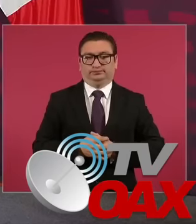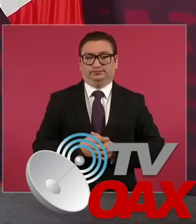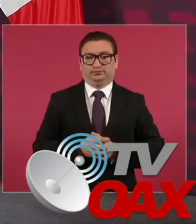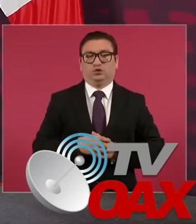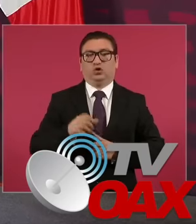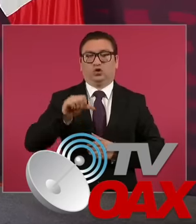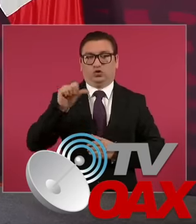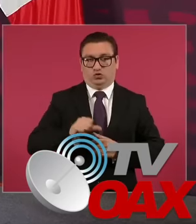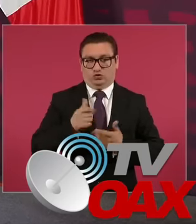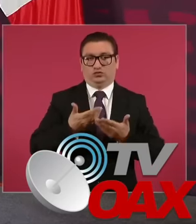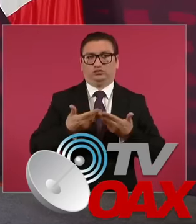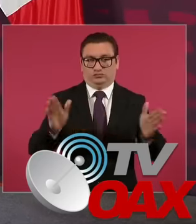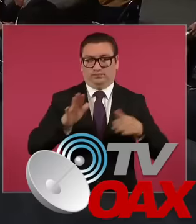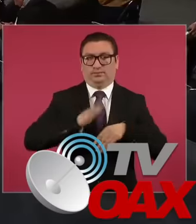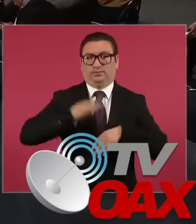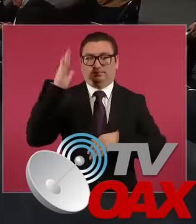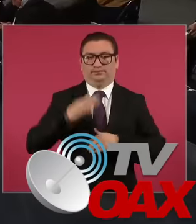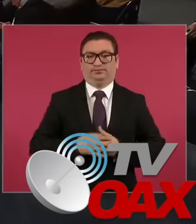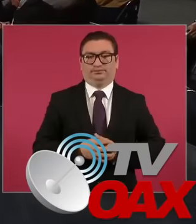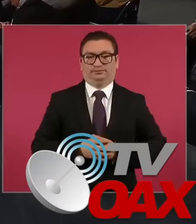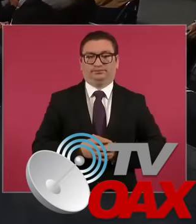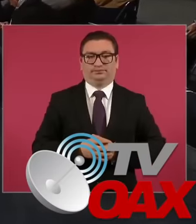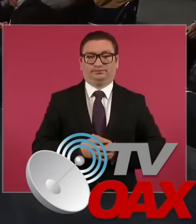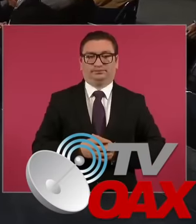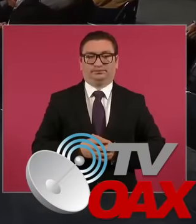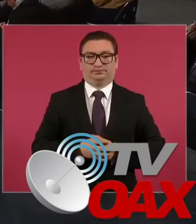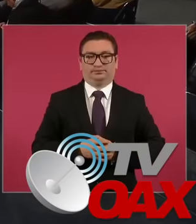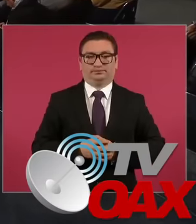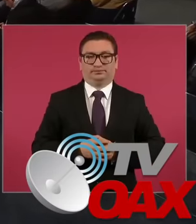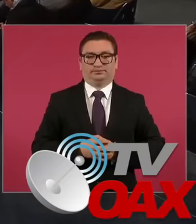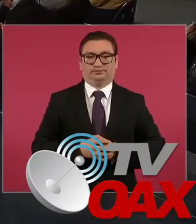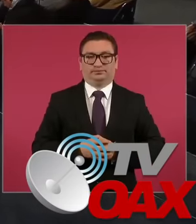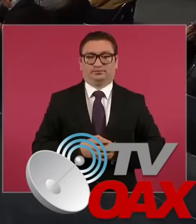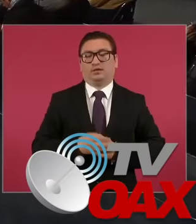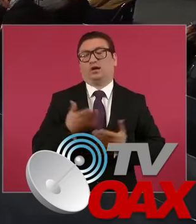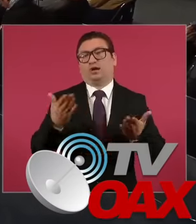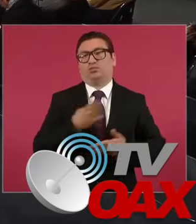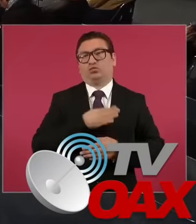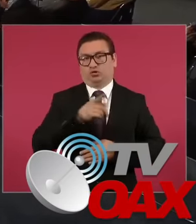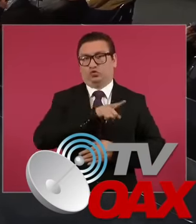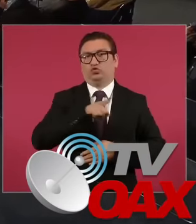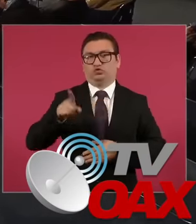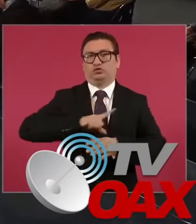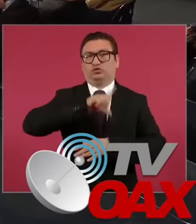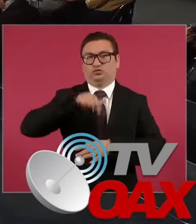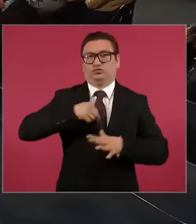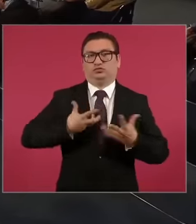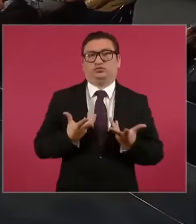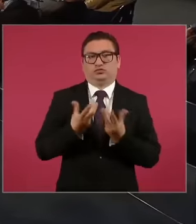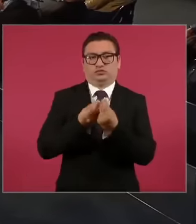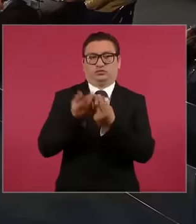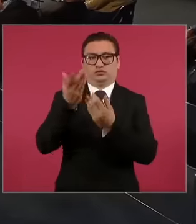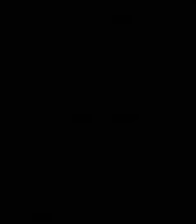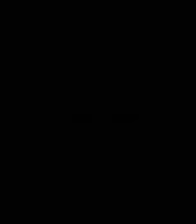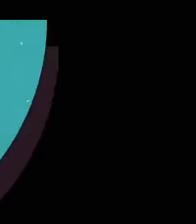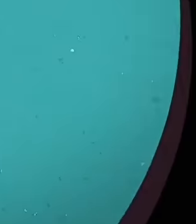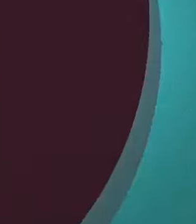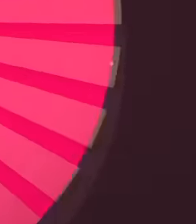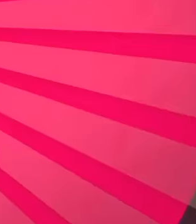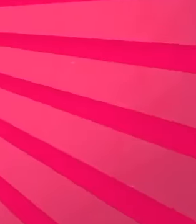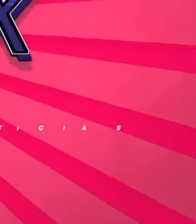Hoy se liberan más. ¿Cuántos? Bueno, y ustedes nos van a acompañar el viernes.